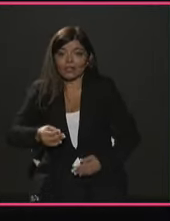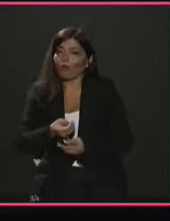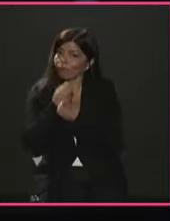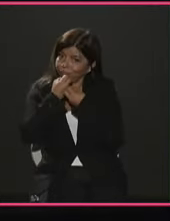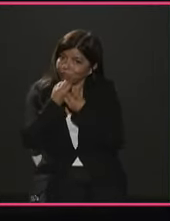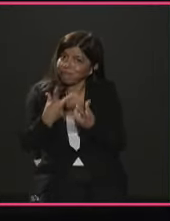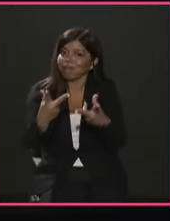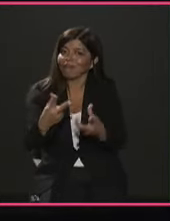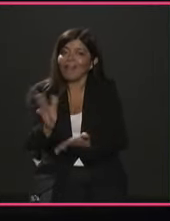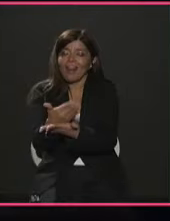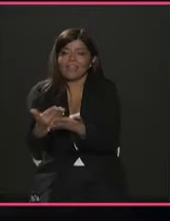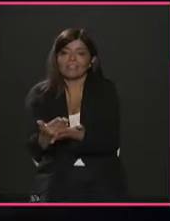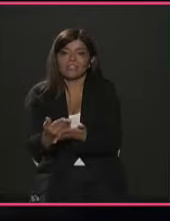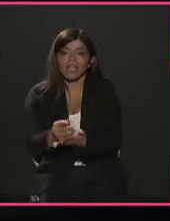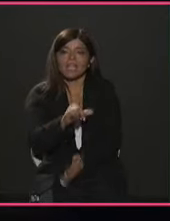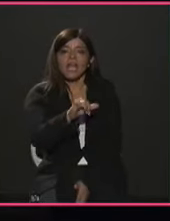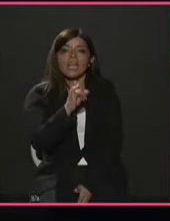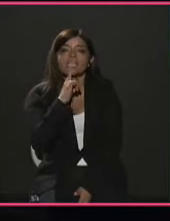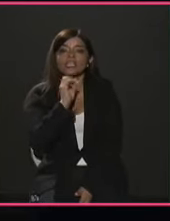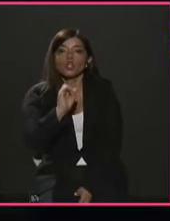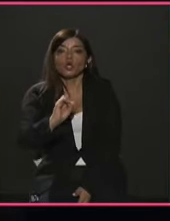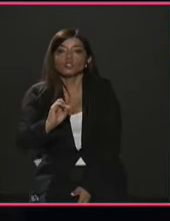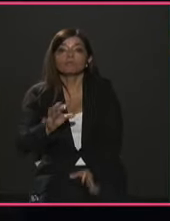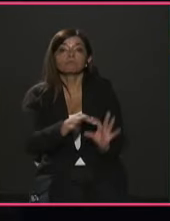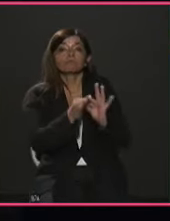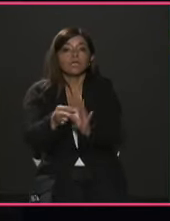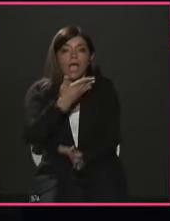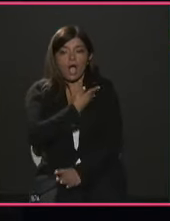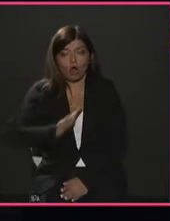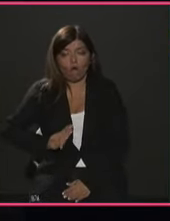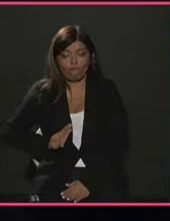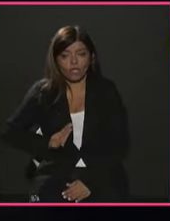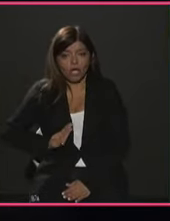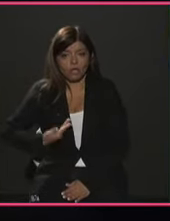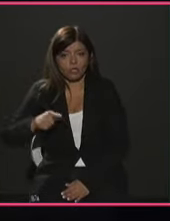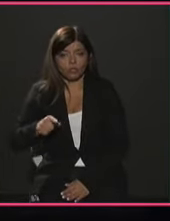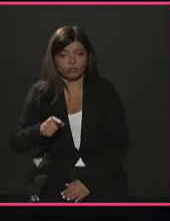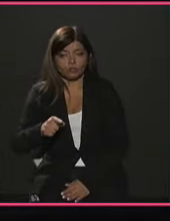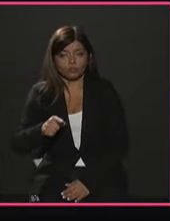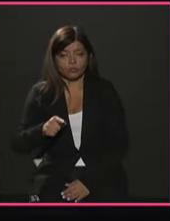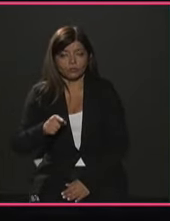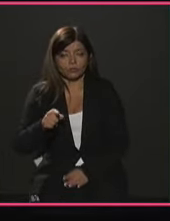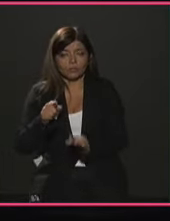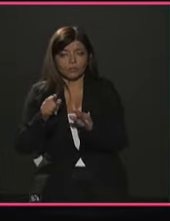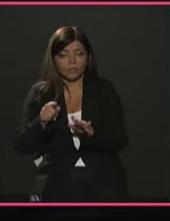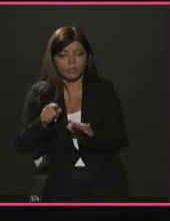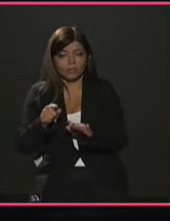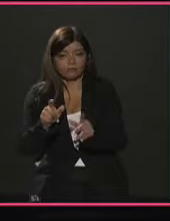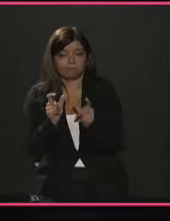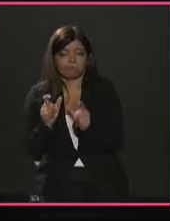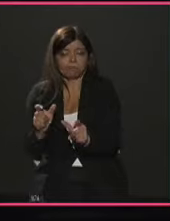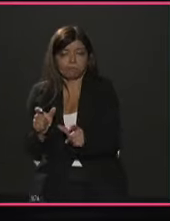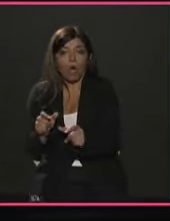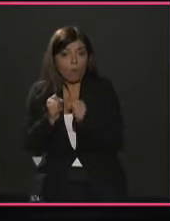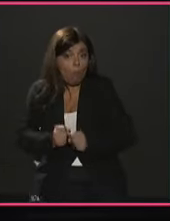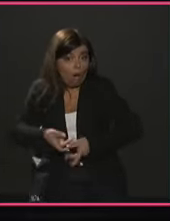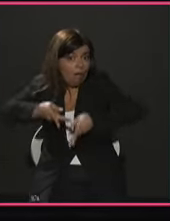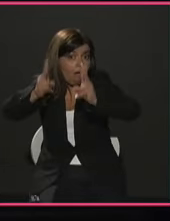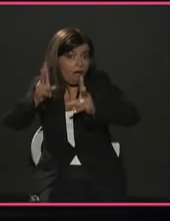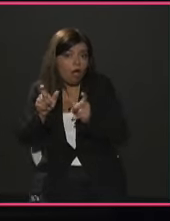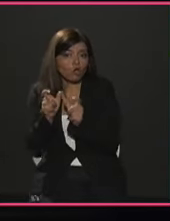una estrategia de litio que le da al gobierno un eh una acción controladora